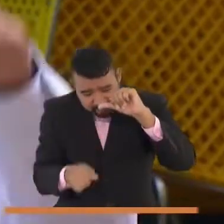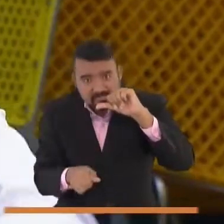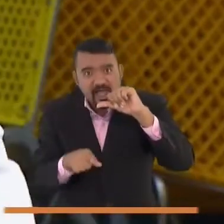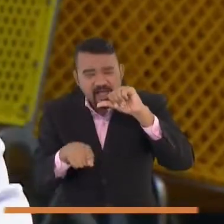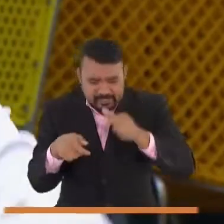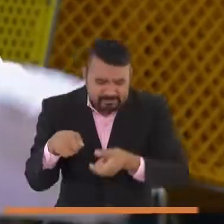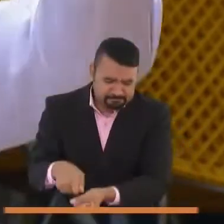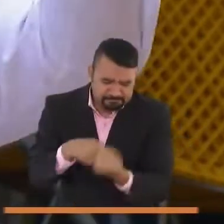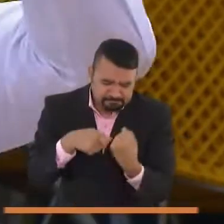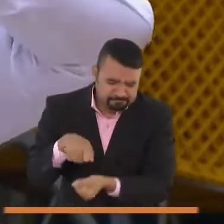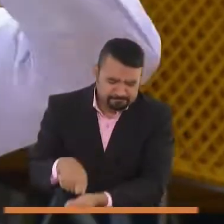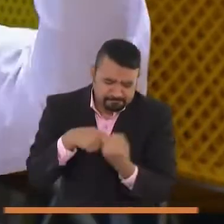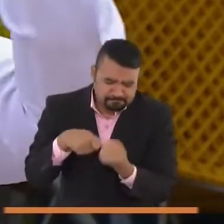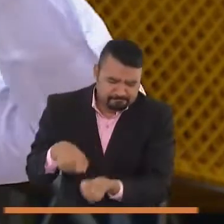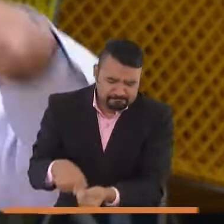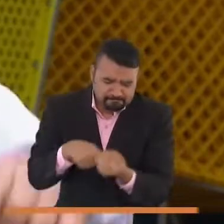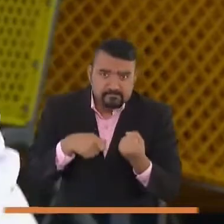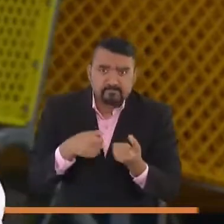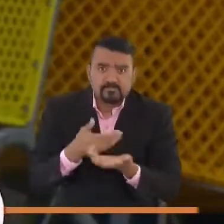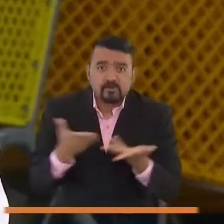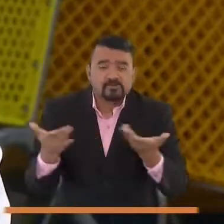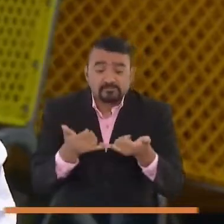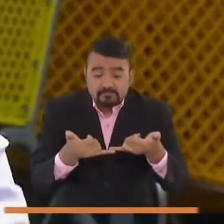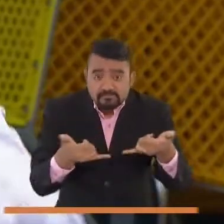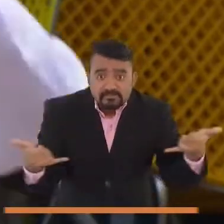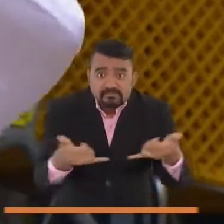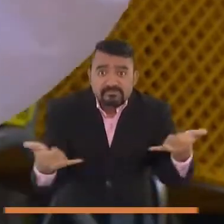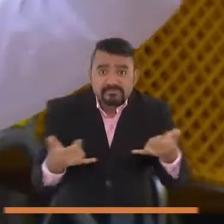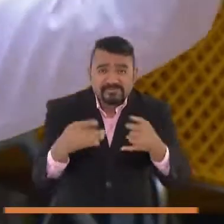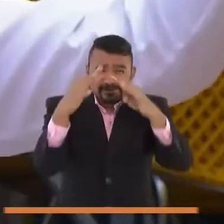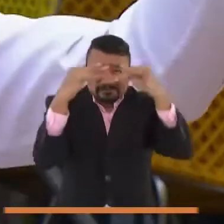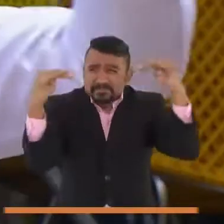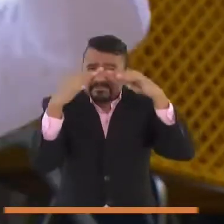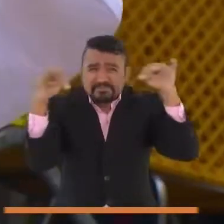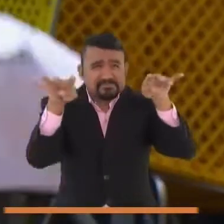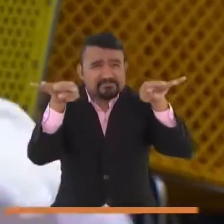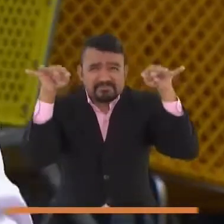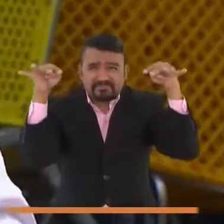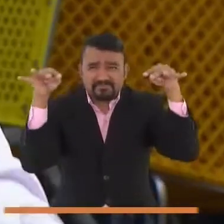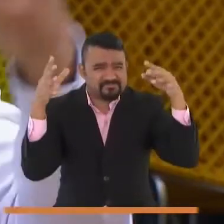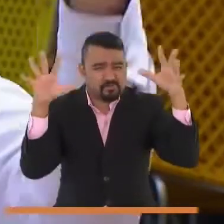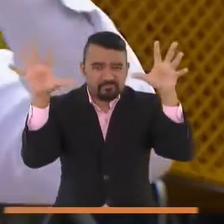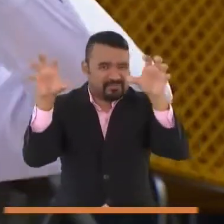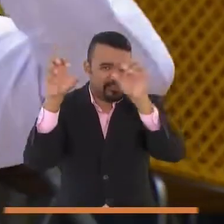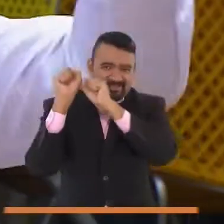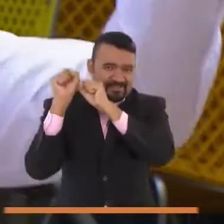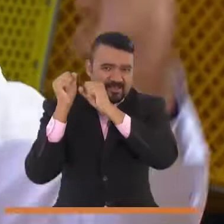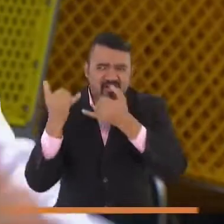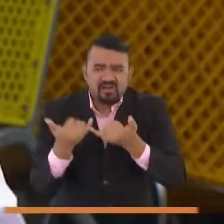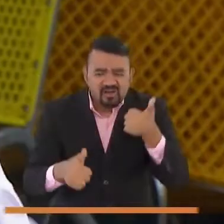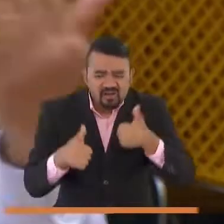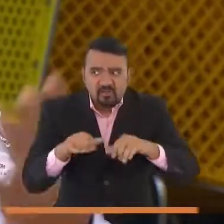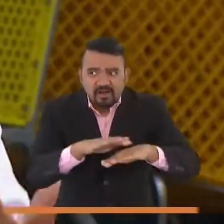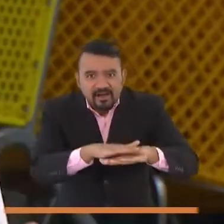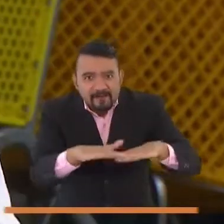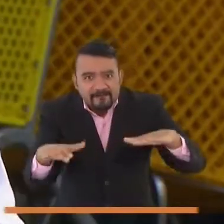secas, todos están subterráneas, eliminando toda la contaminación visual que se tenía en esta zona, lleno de redes, de cableado. Entonces digamos que ya hoy vemos